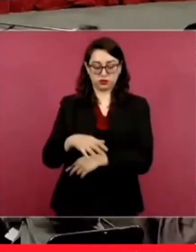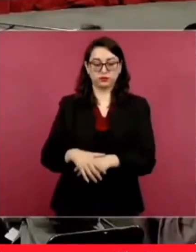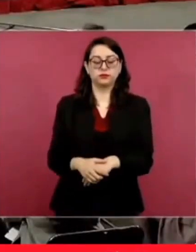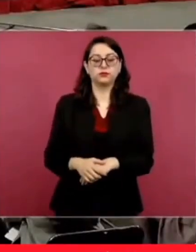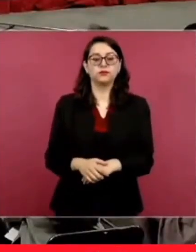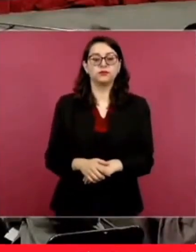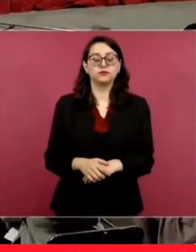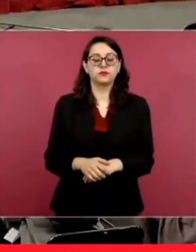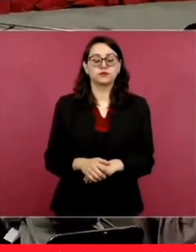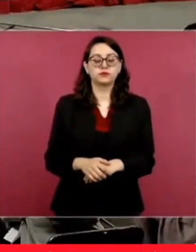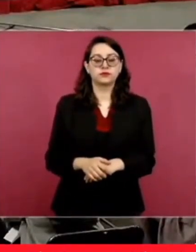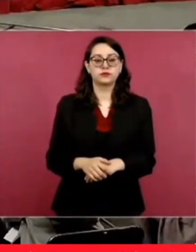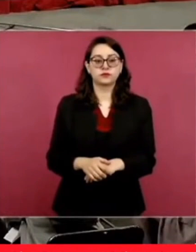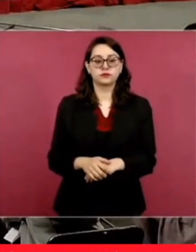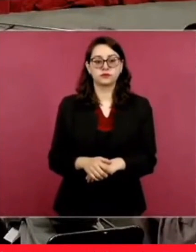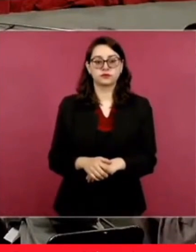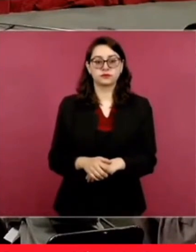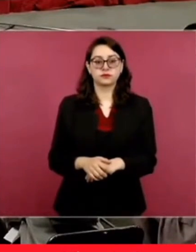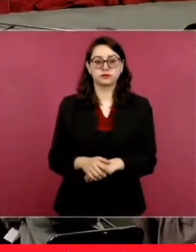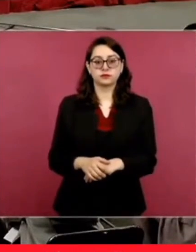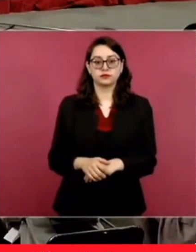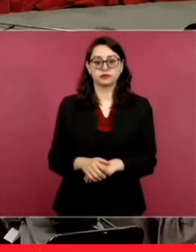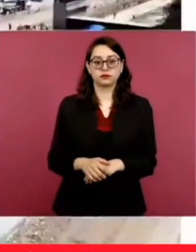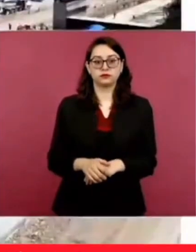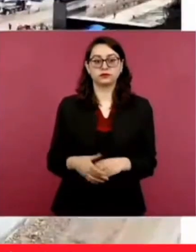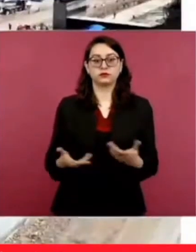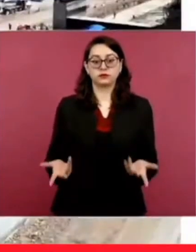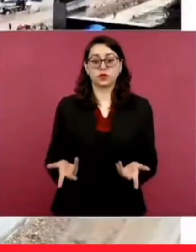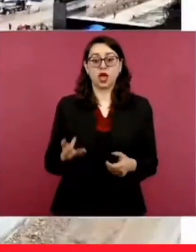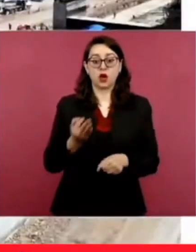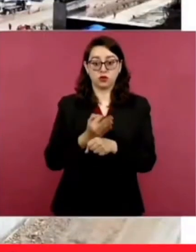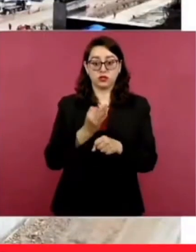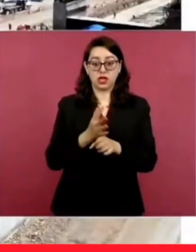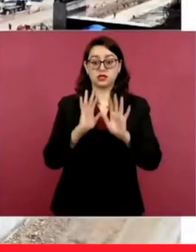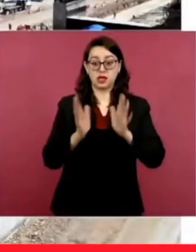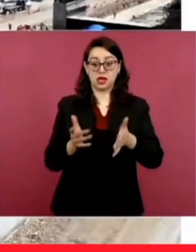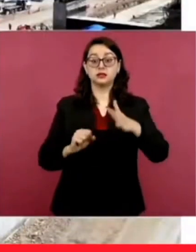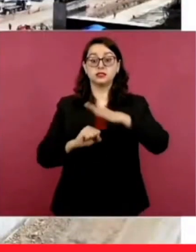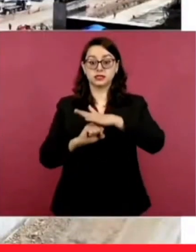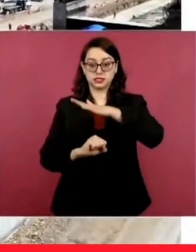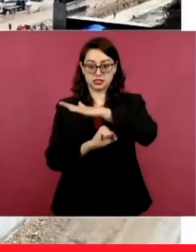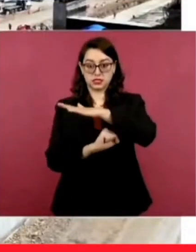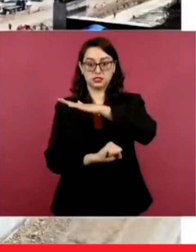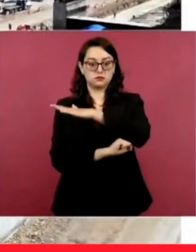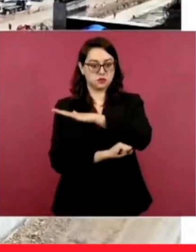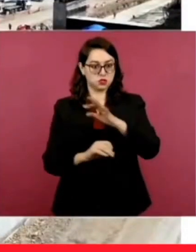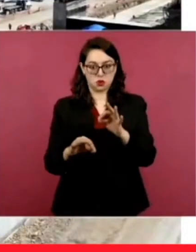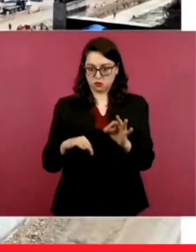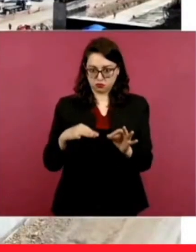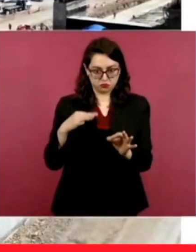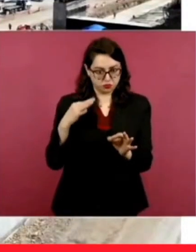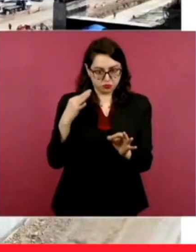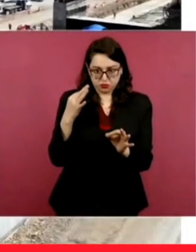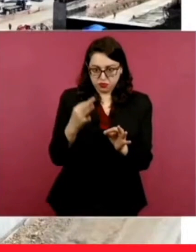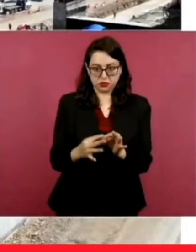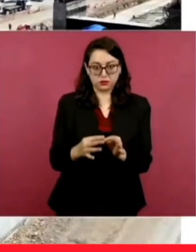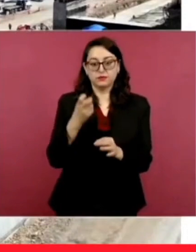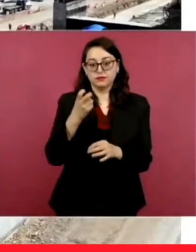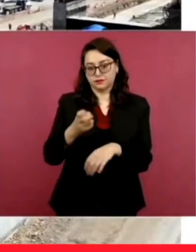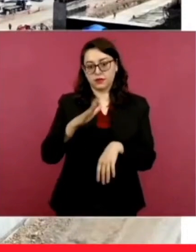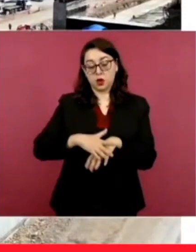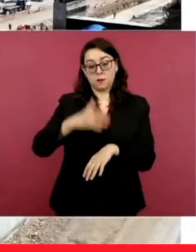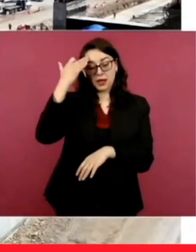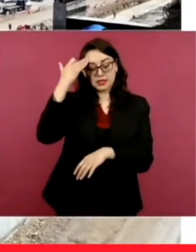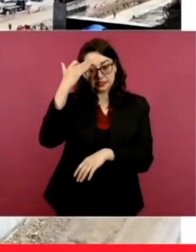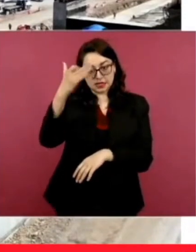hace a la estación, ahorita ya salimos de cimentación, que es lo más complejo, y estamos ya